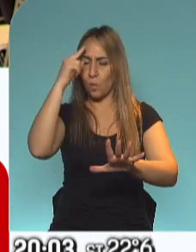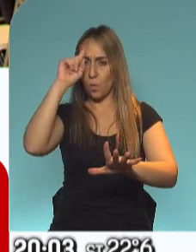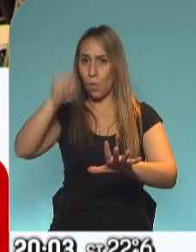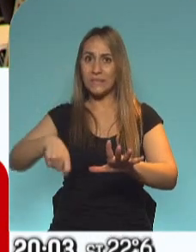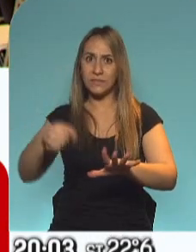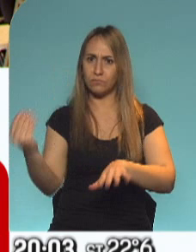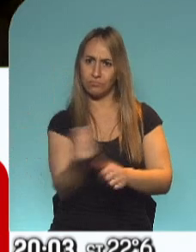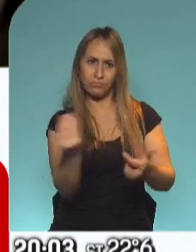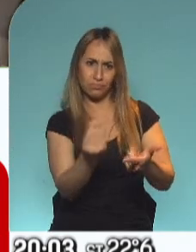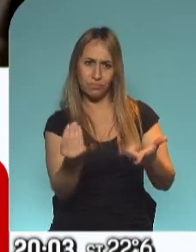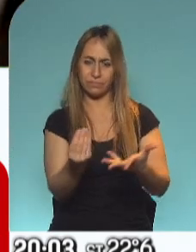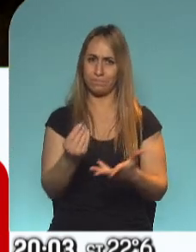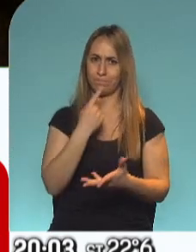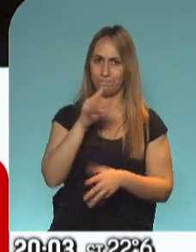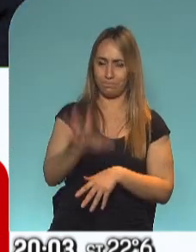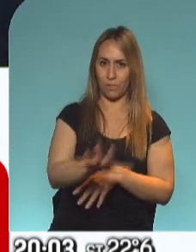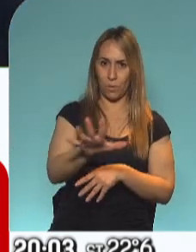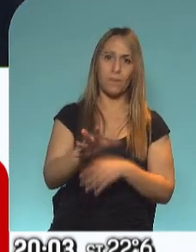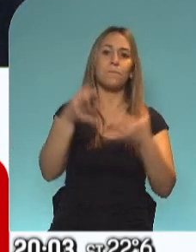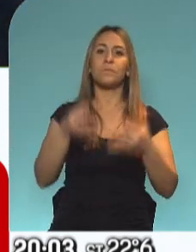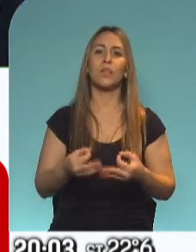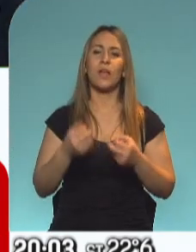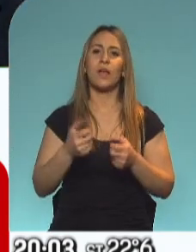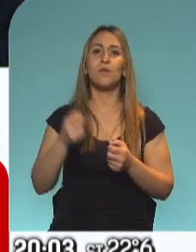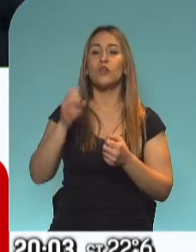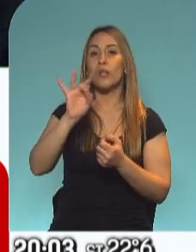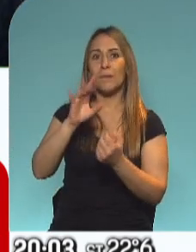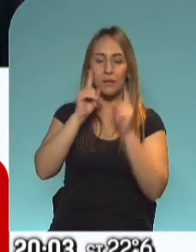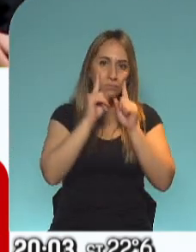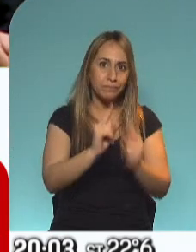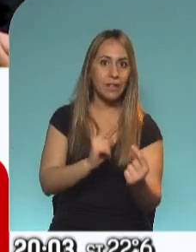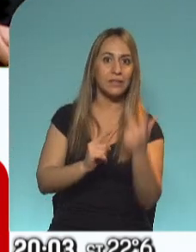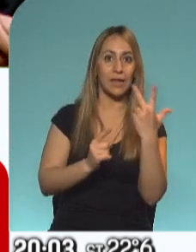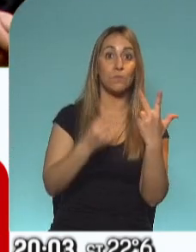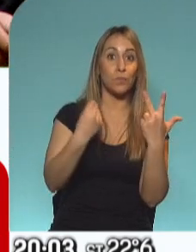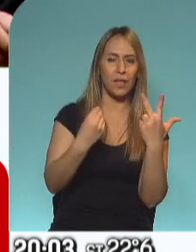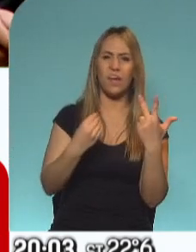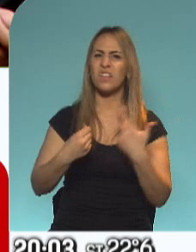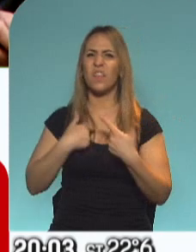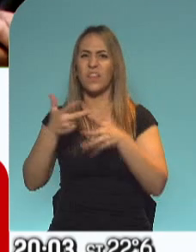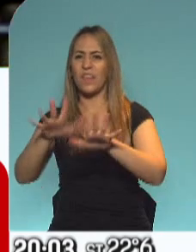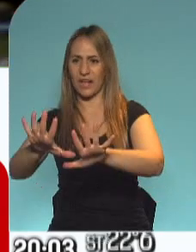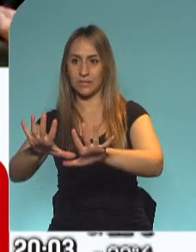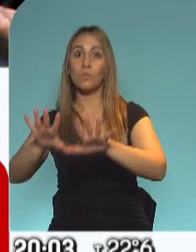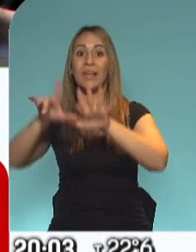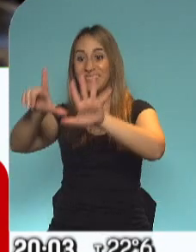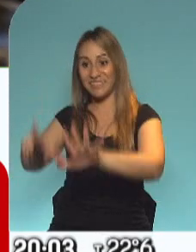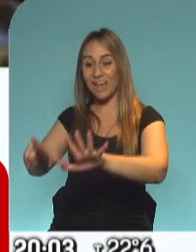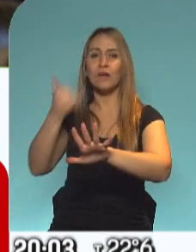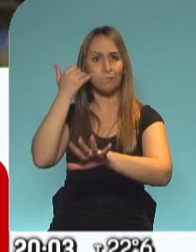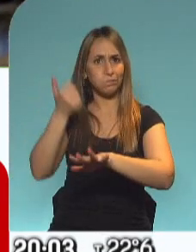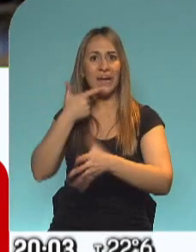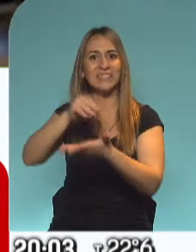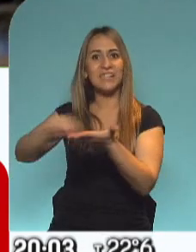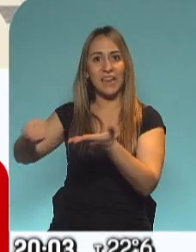motivos irregulares. ¿Por qué hablamos de 3 jueces y no de 10? Porque los otros 7 se presentan al Senado y sus casos están en estudios para ver